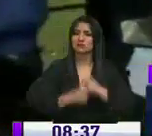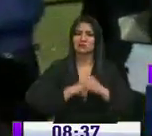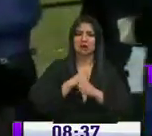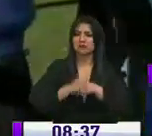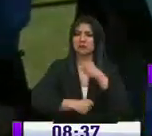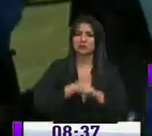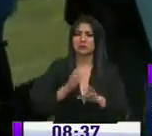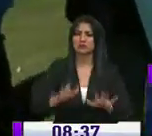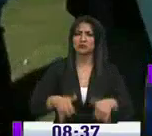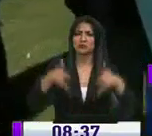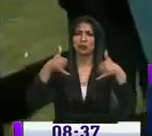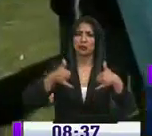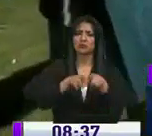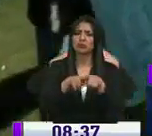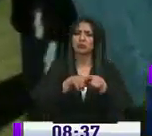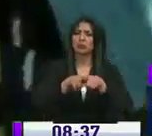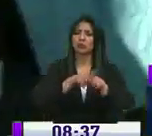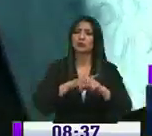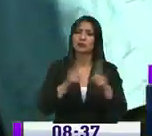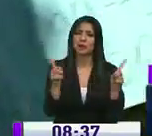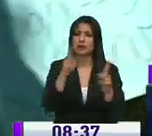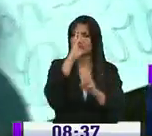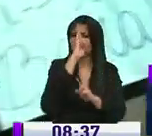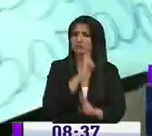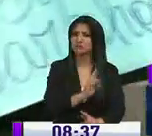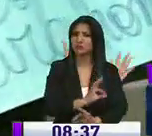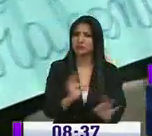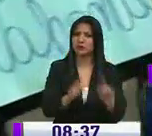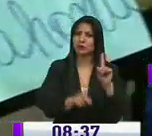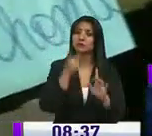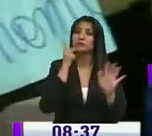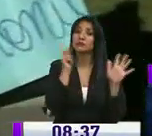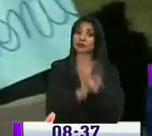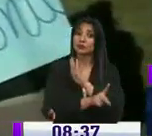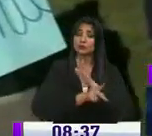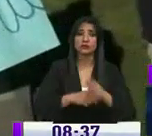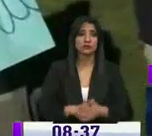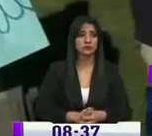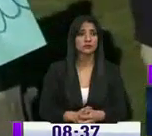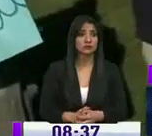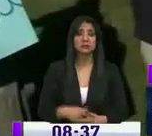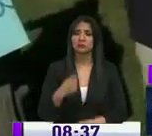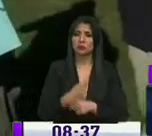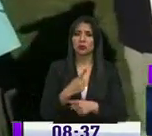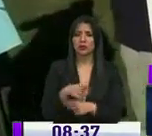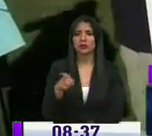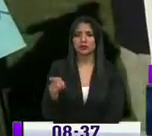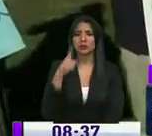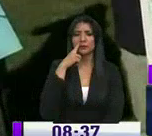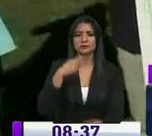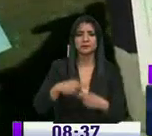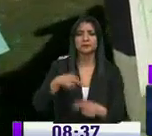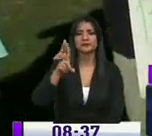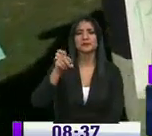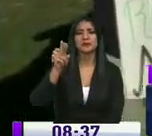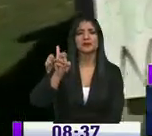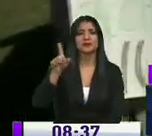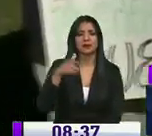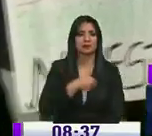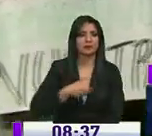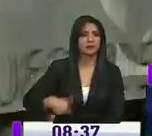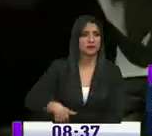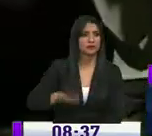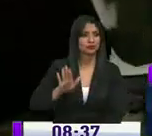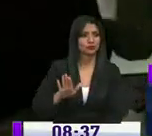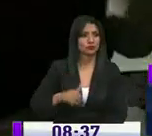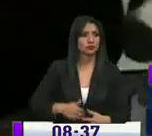copa el cual ha sido irregular hay varias denuncias hacia a la copa y precisamente hacia el señor daniel barahona quien es el presidente de saco